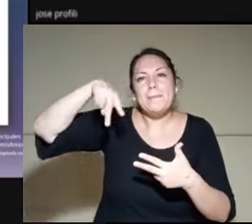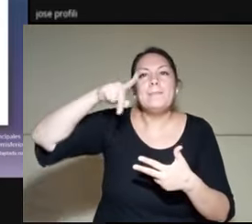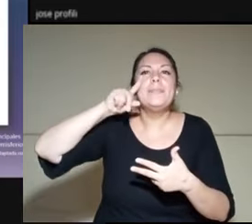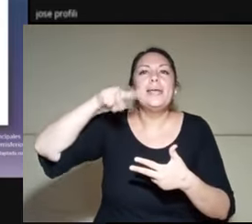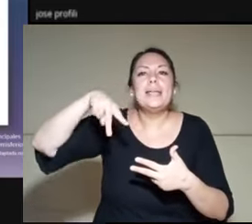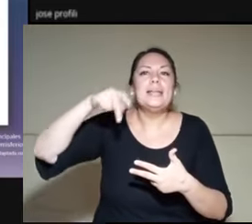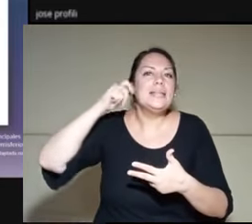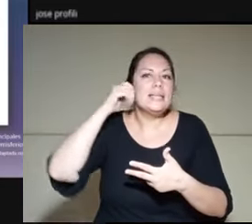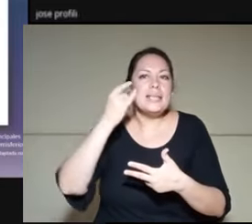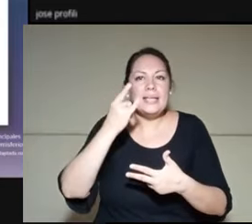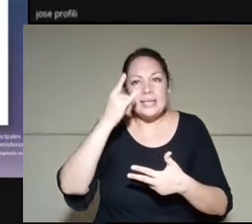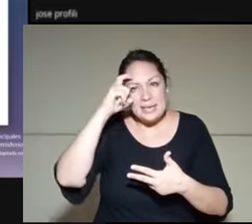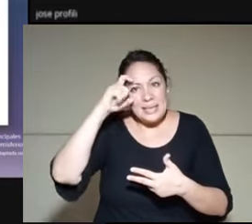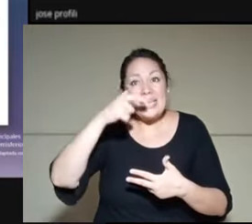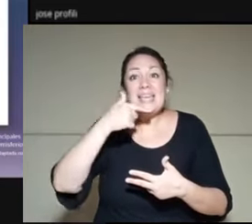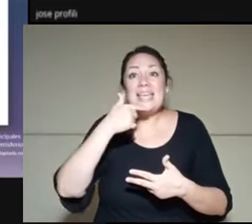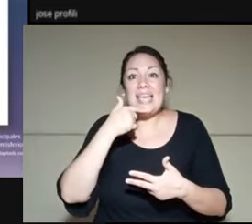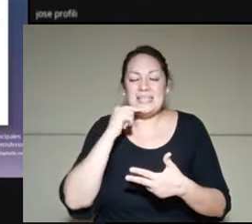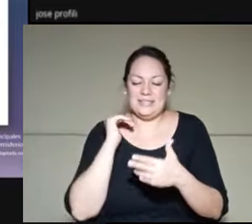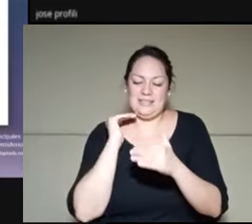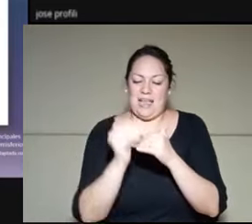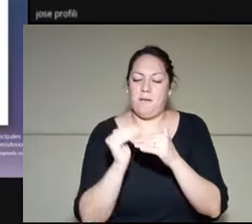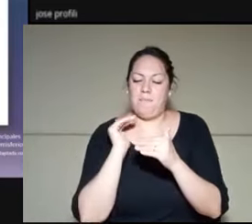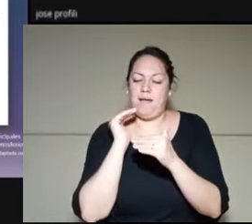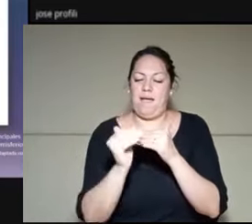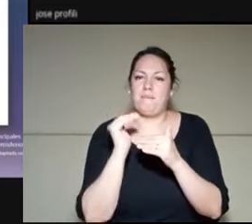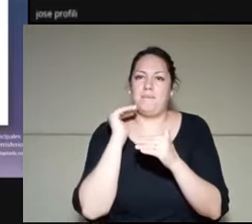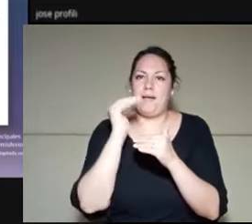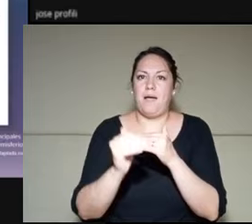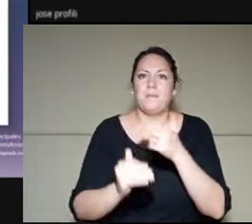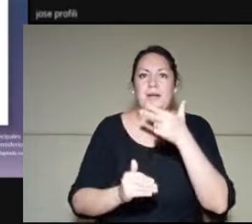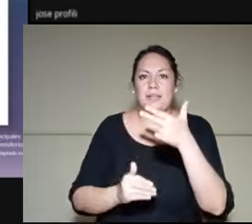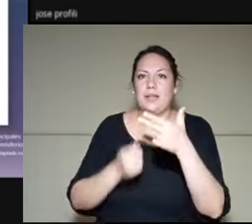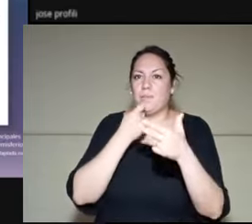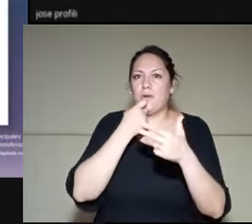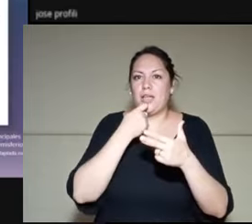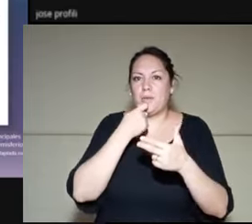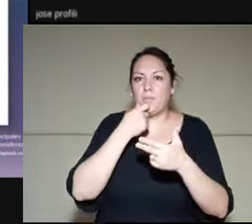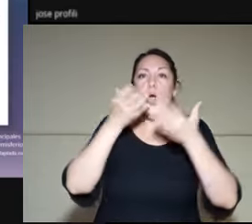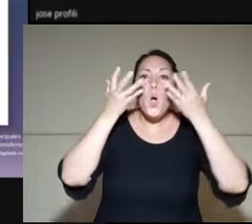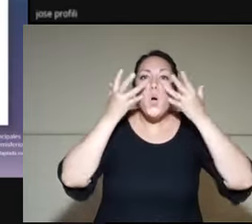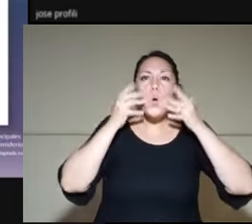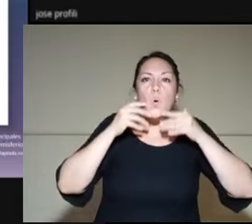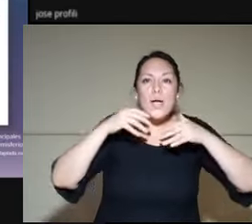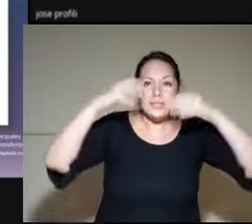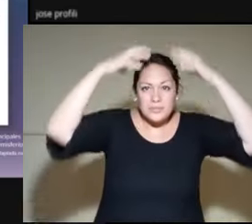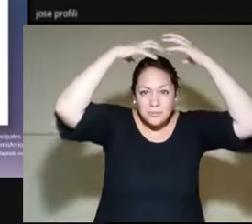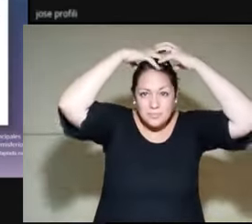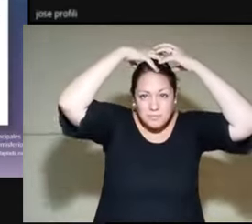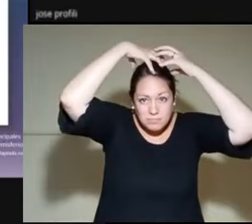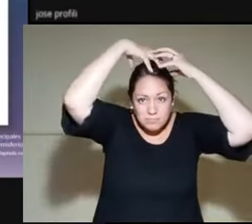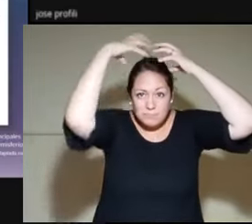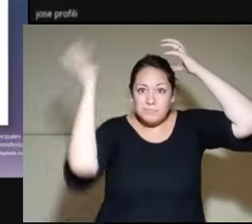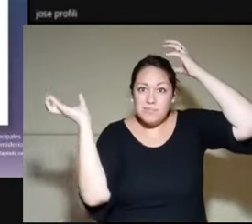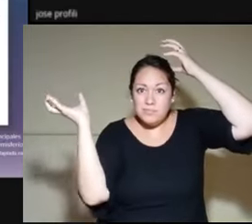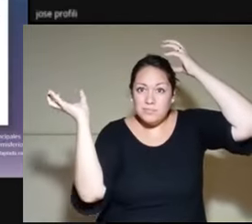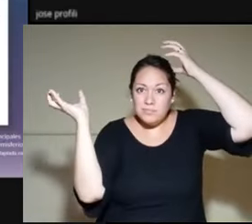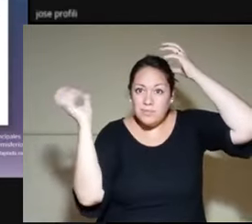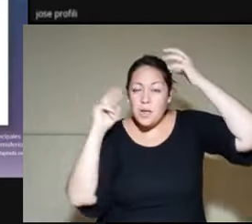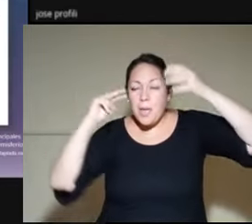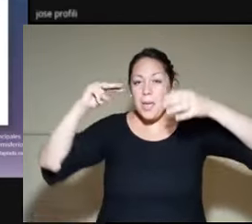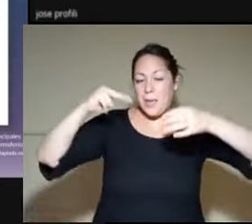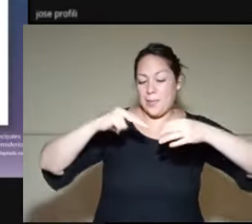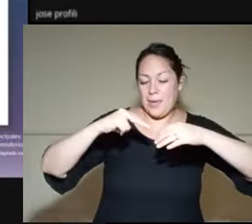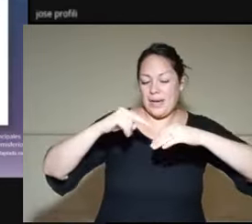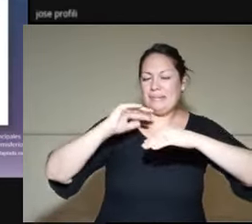meninges son 3 capas que cubren a nuestro encéfalo. Si nosotros nos sacáramos el hueso del cráneo, nosotros sacamos el hueso